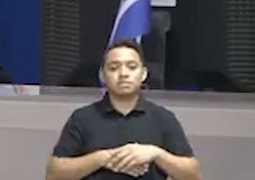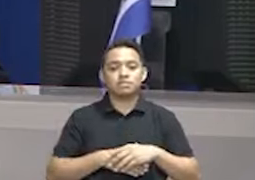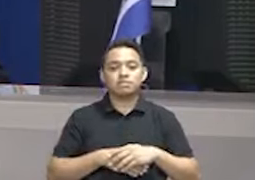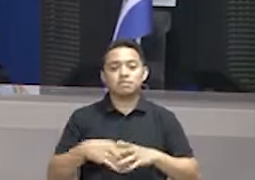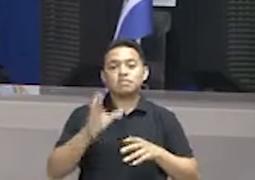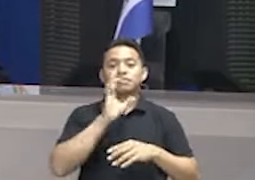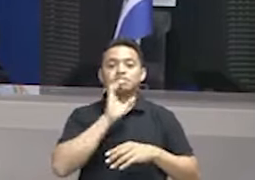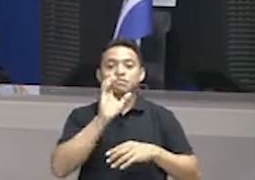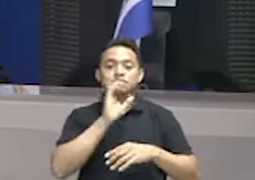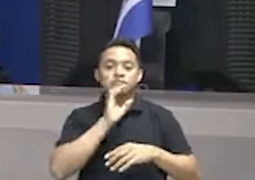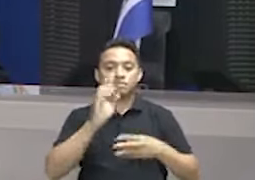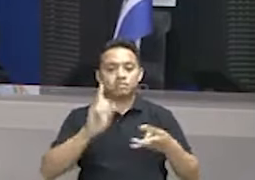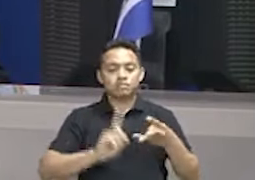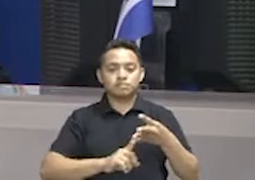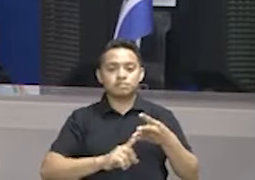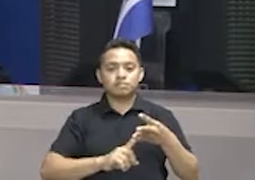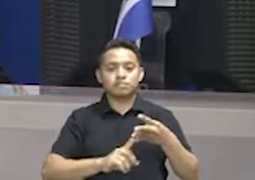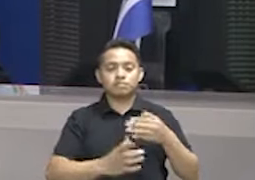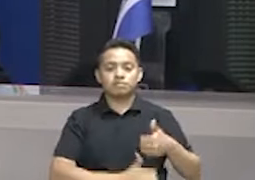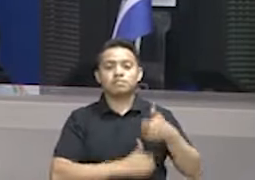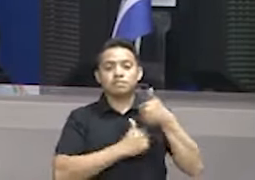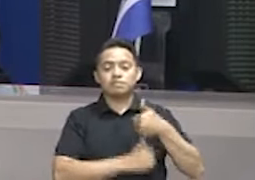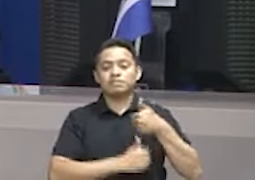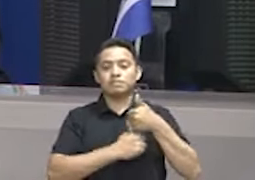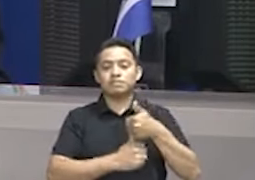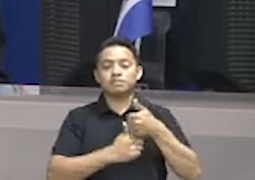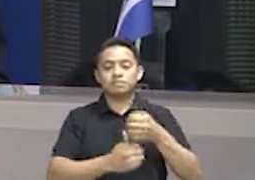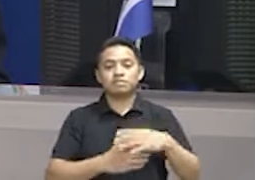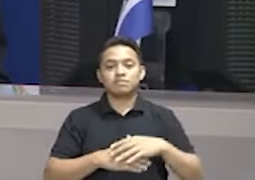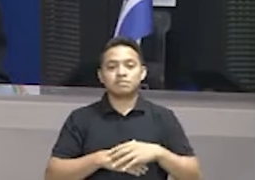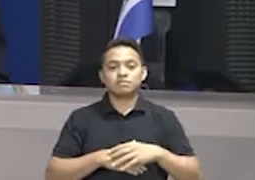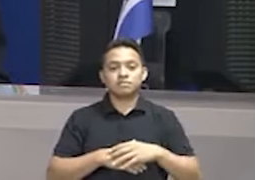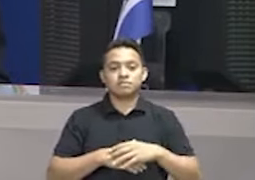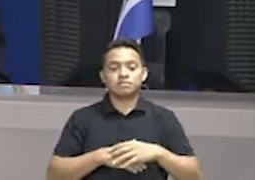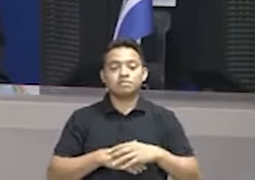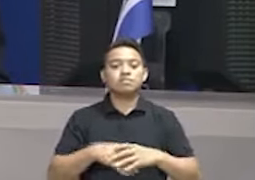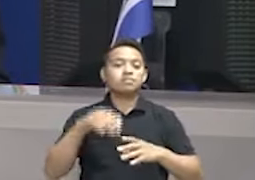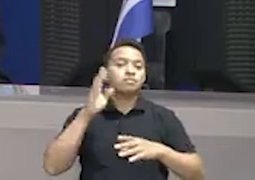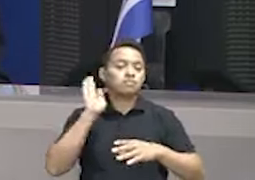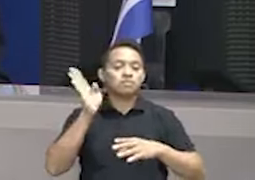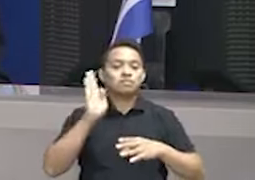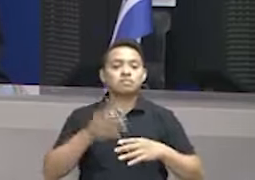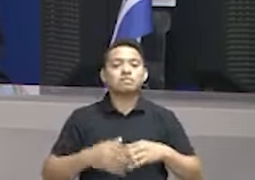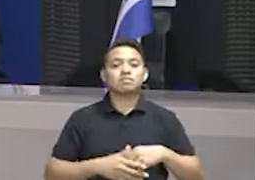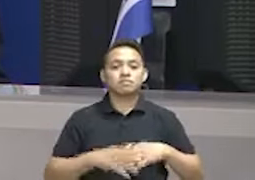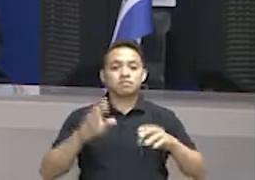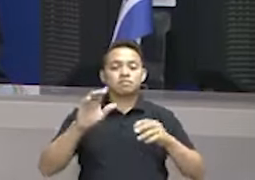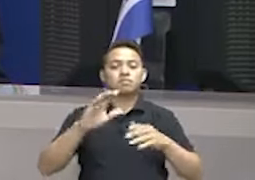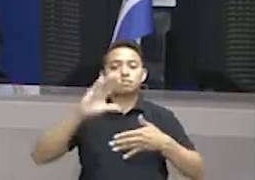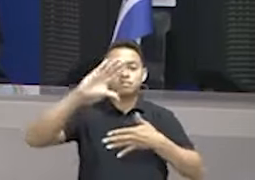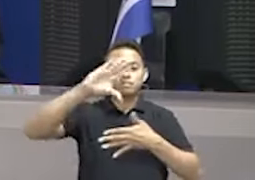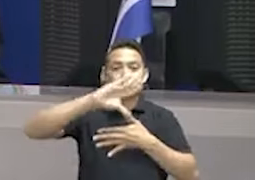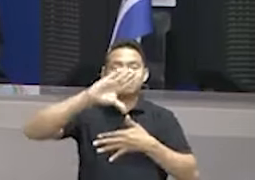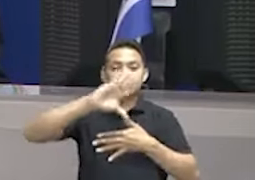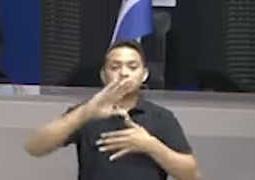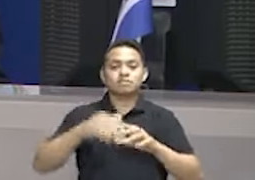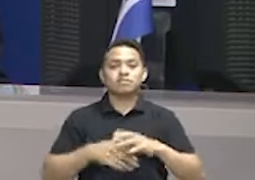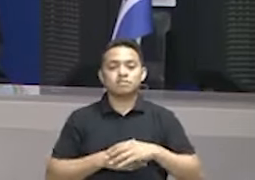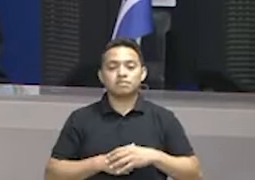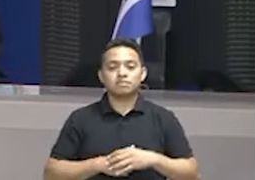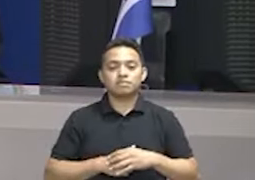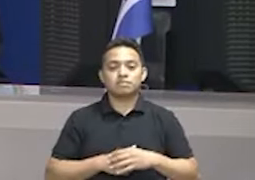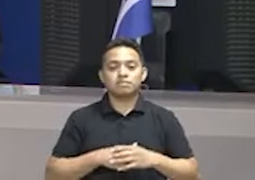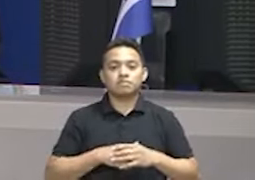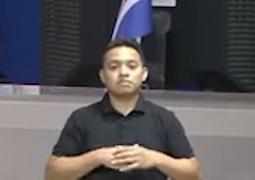de Cuba y las Fuerzas Armadas y Ejércitos de la Conferencia de las Fuerzas Armadas Centroamericanas, República